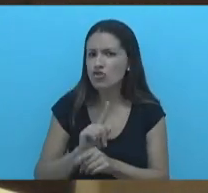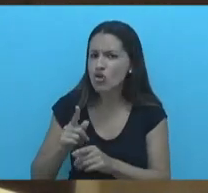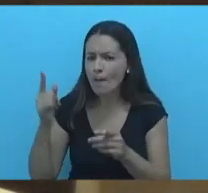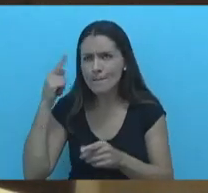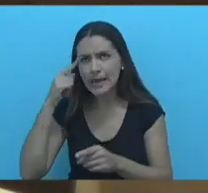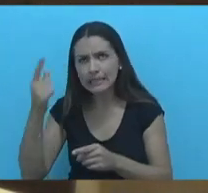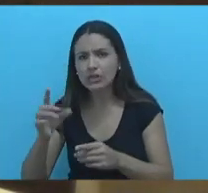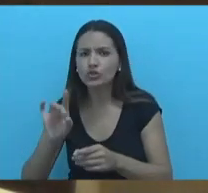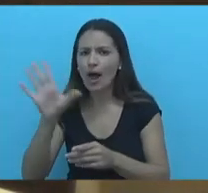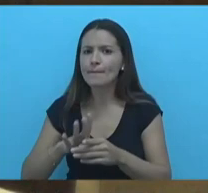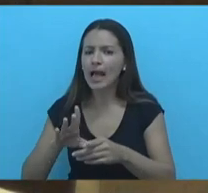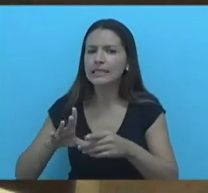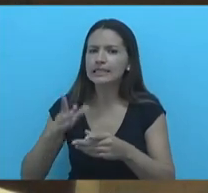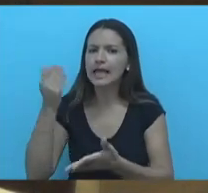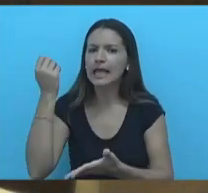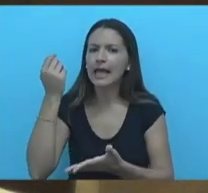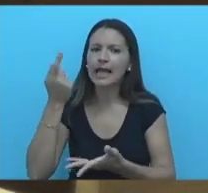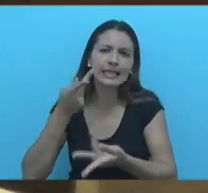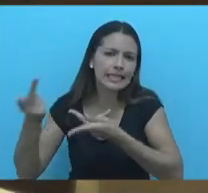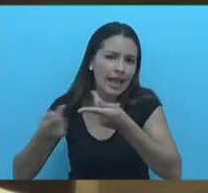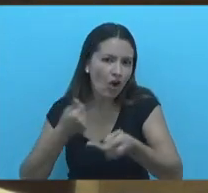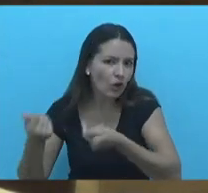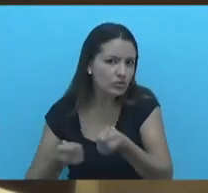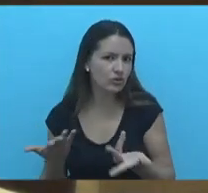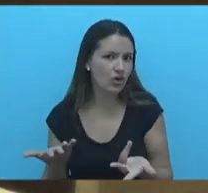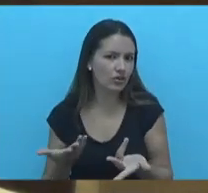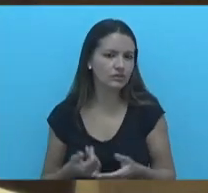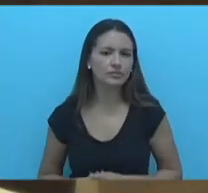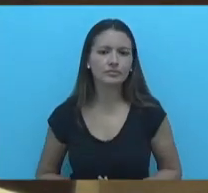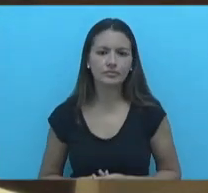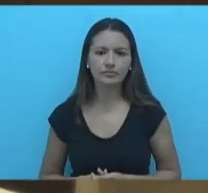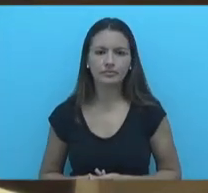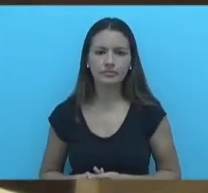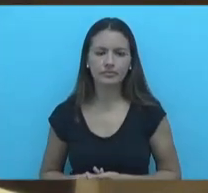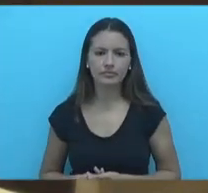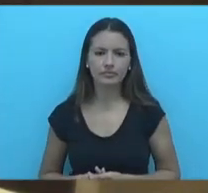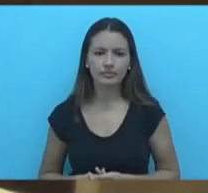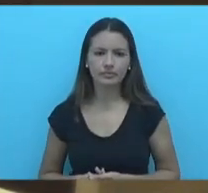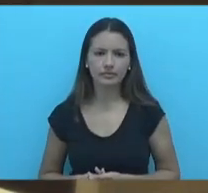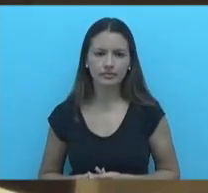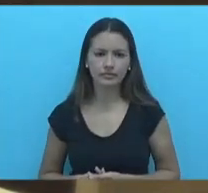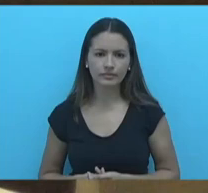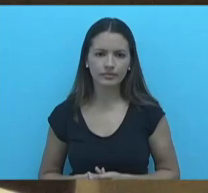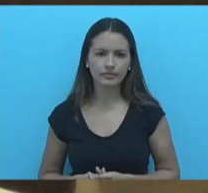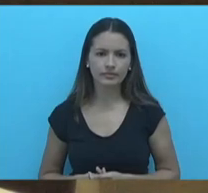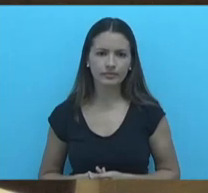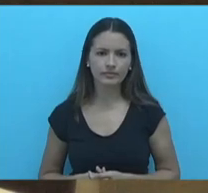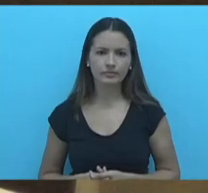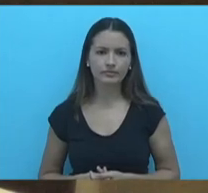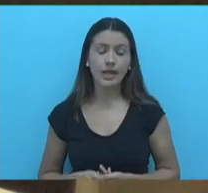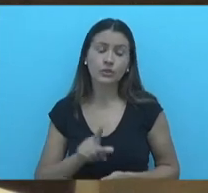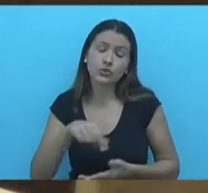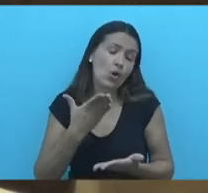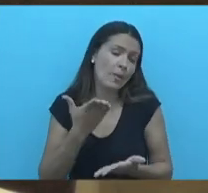buena noticia en el corto plazo. En eso va nuestro pedido, que lo hubiéramos hecho con este gobierno o con